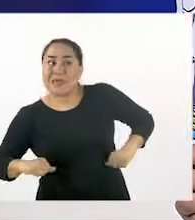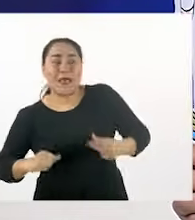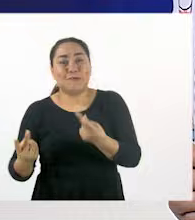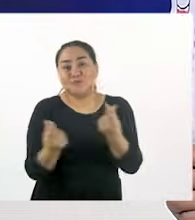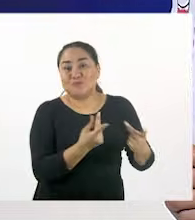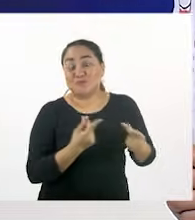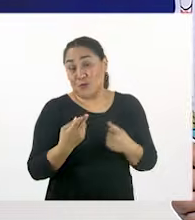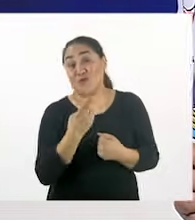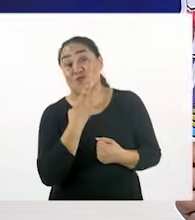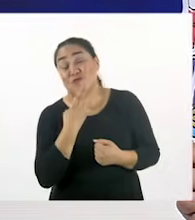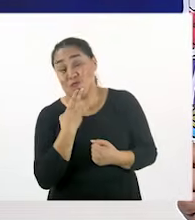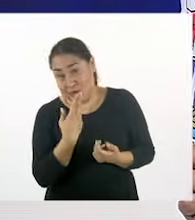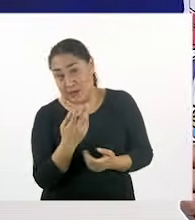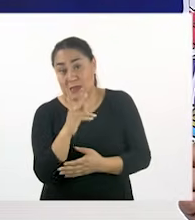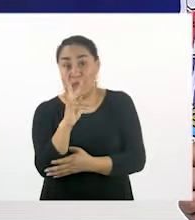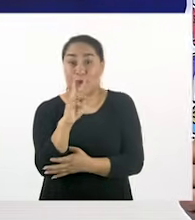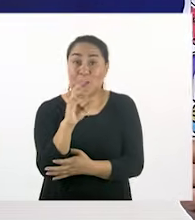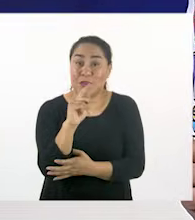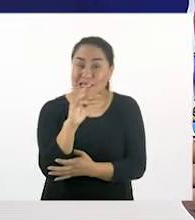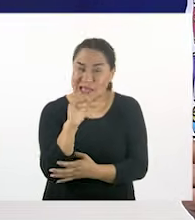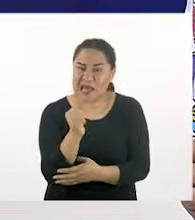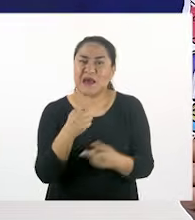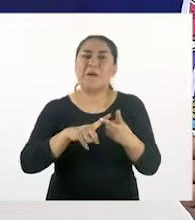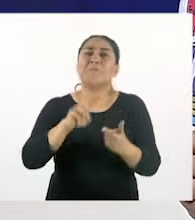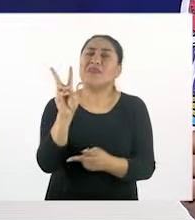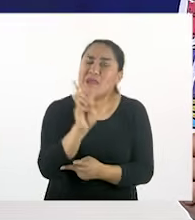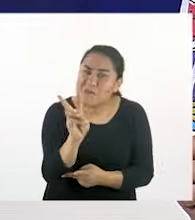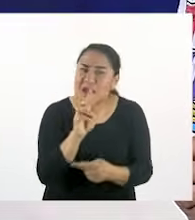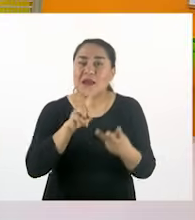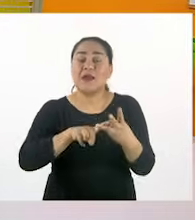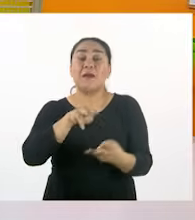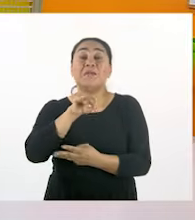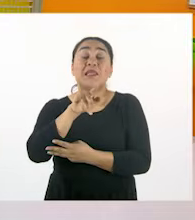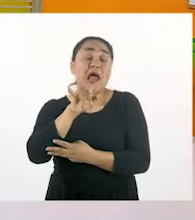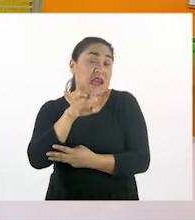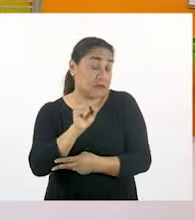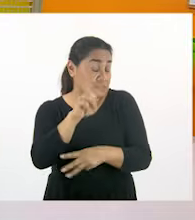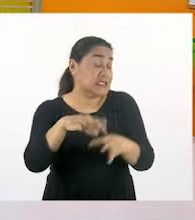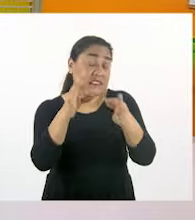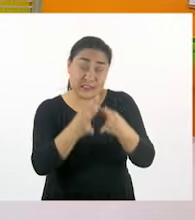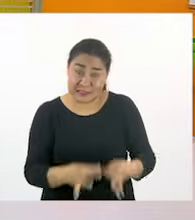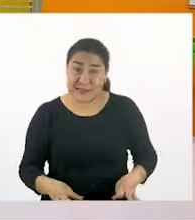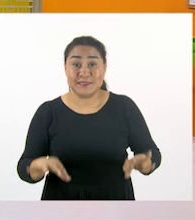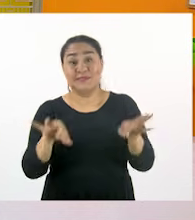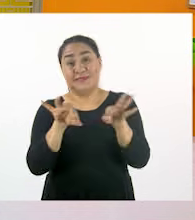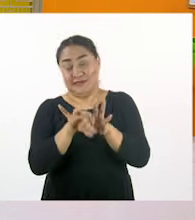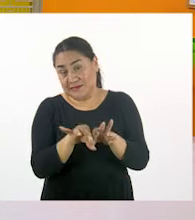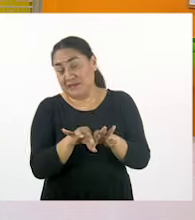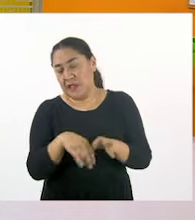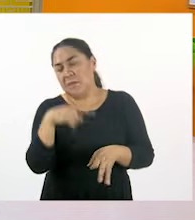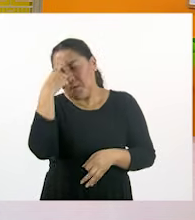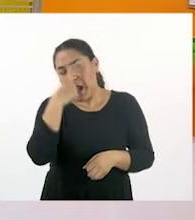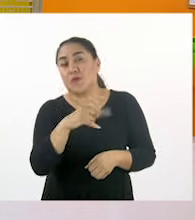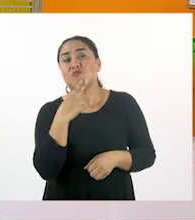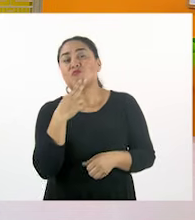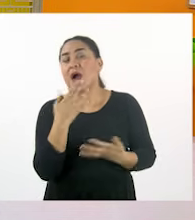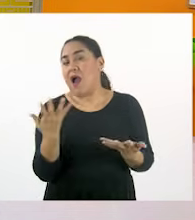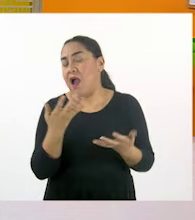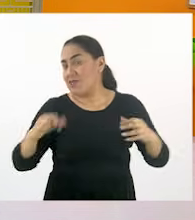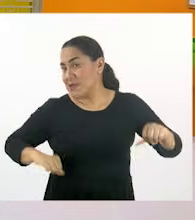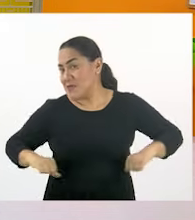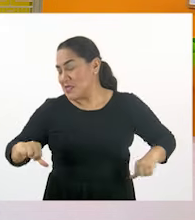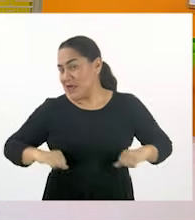actividad. Las proteínas, las vitaminas, los minerales, que son importantes para que podamos hacer cualquier actividad.